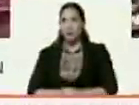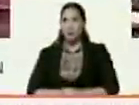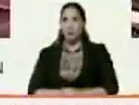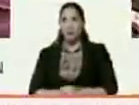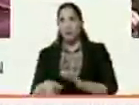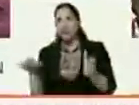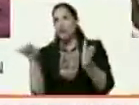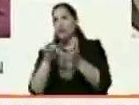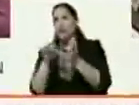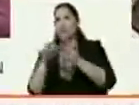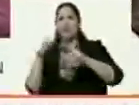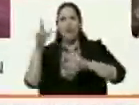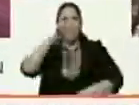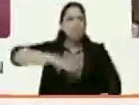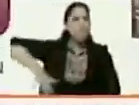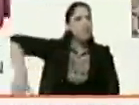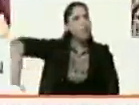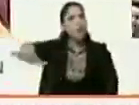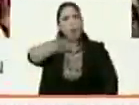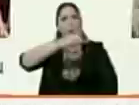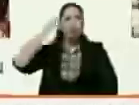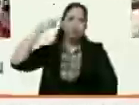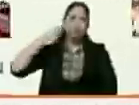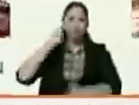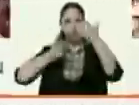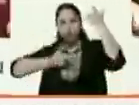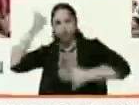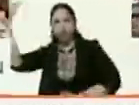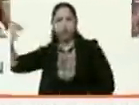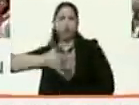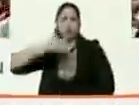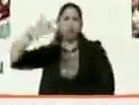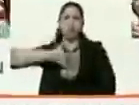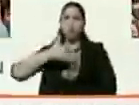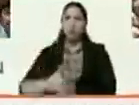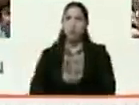¿Dónde está el Táchira bolivariano, chavista,